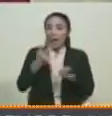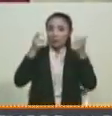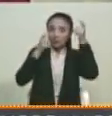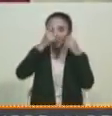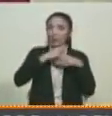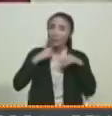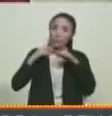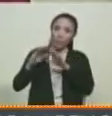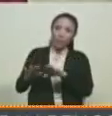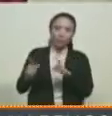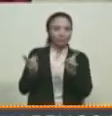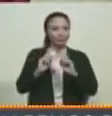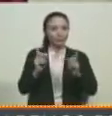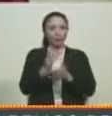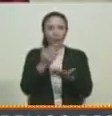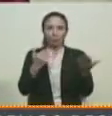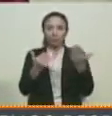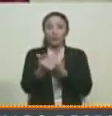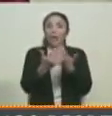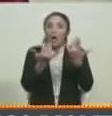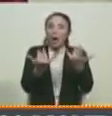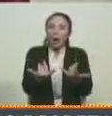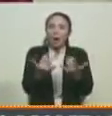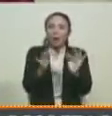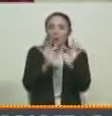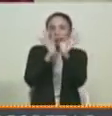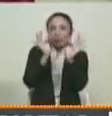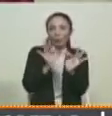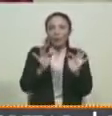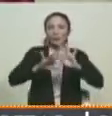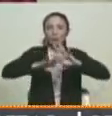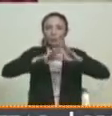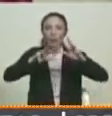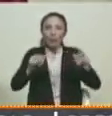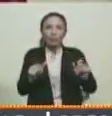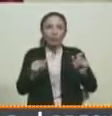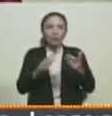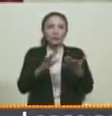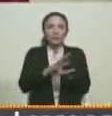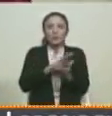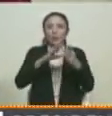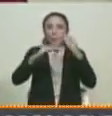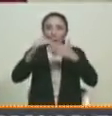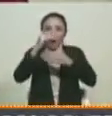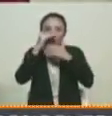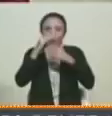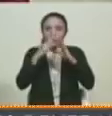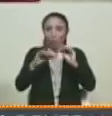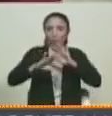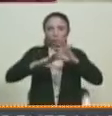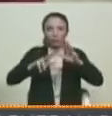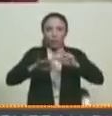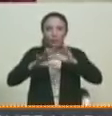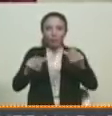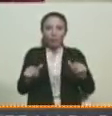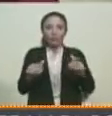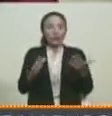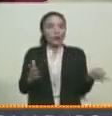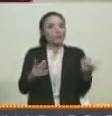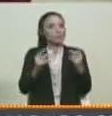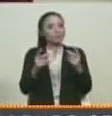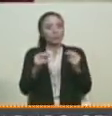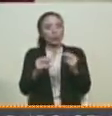viejo capitalismo zombie, y saca sus garras para terminar o